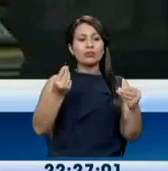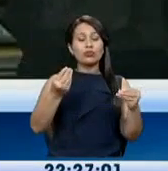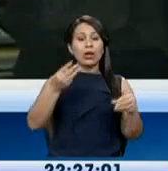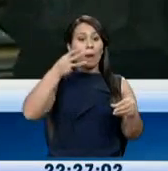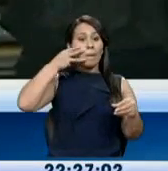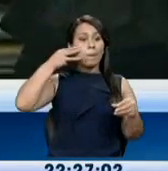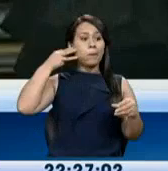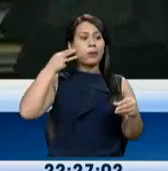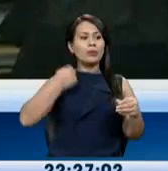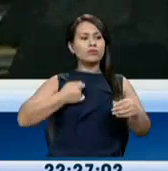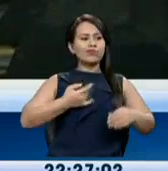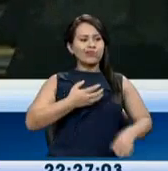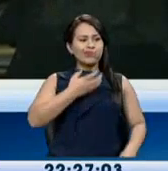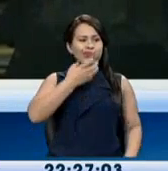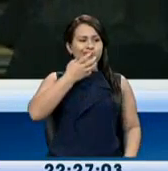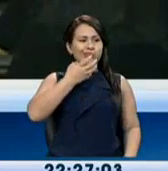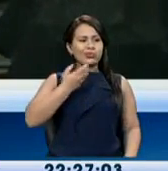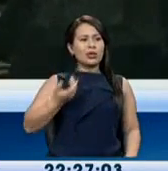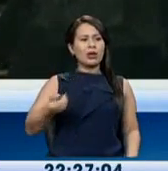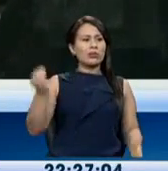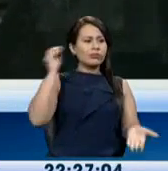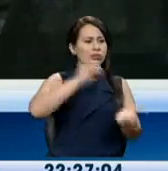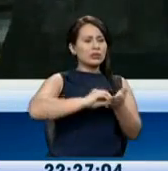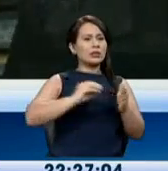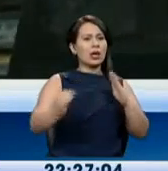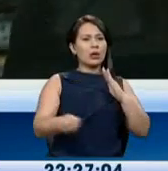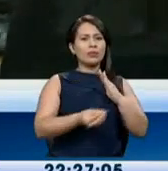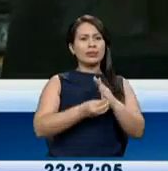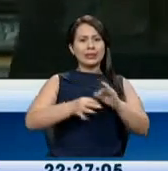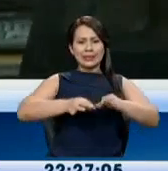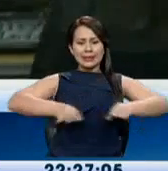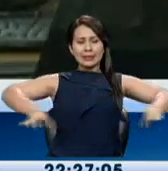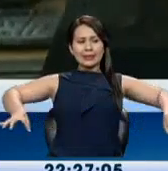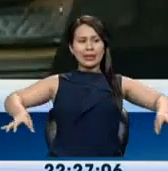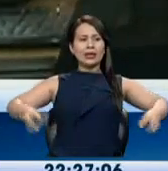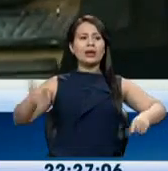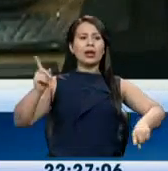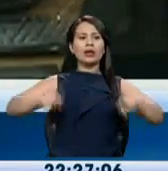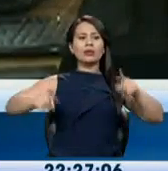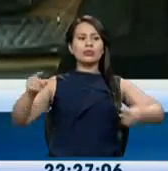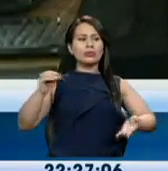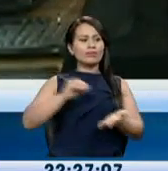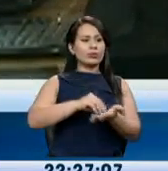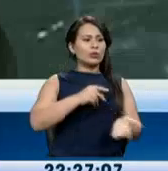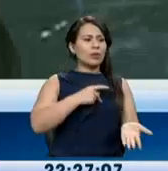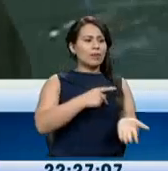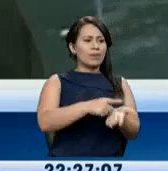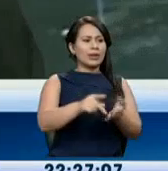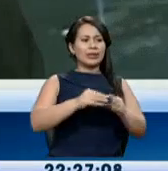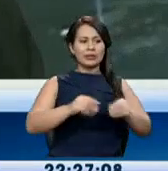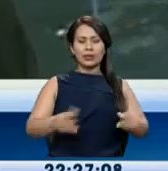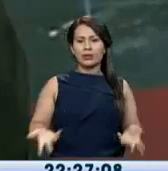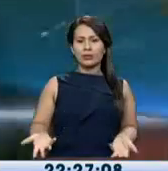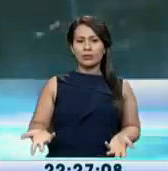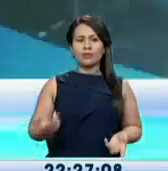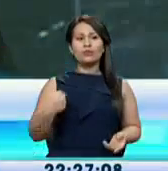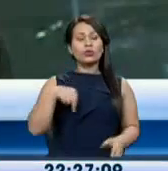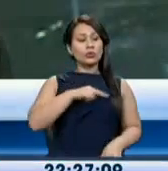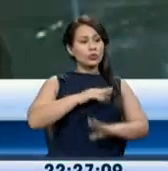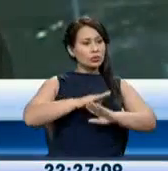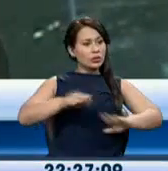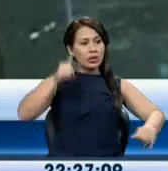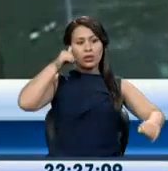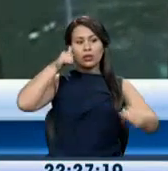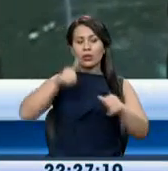aún persistía la molestia por el incremento en el hectareaje de tierras que estaría exento de pago de impuestos. Nos hemos puesto de acuerdo frente a